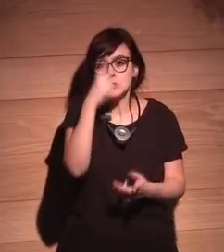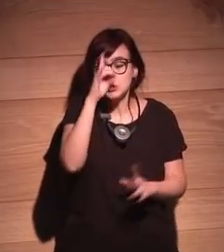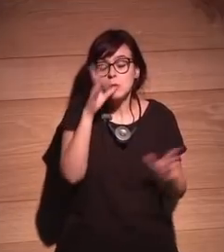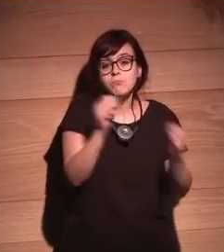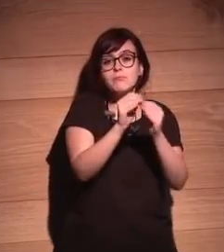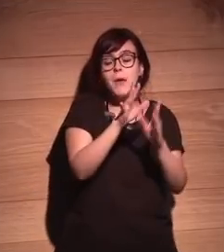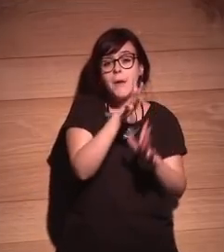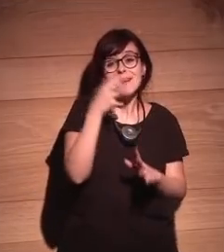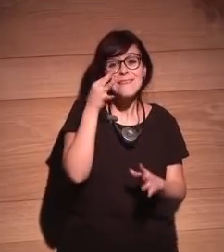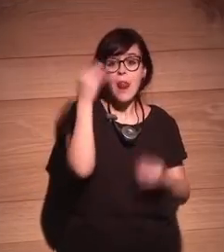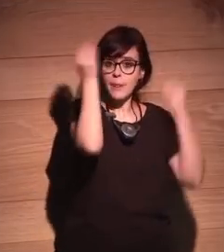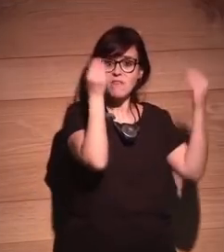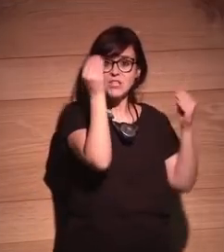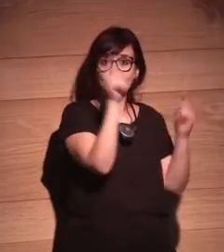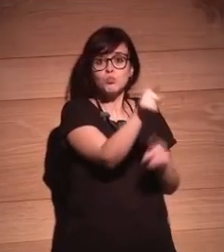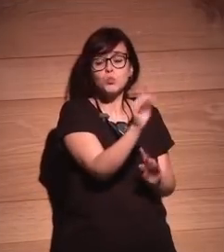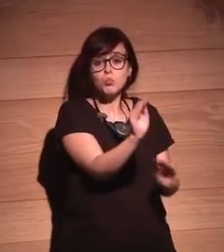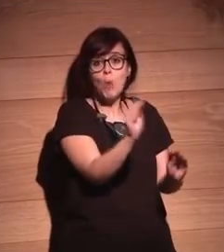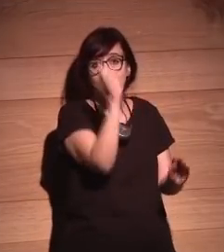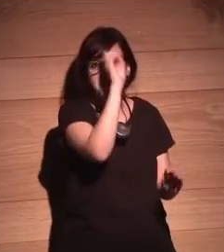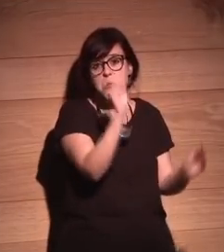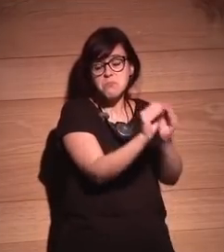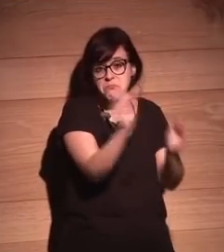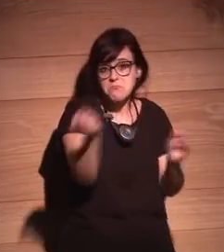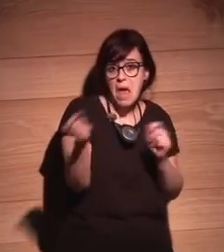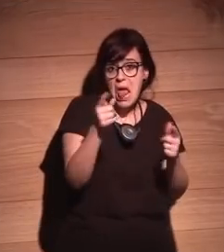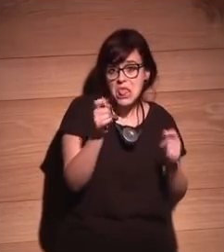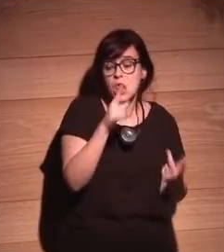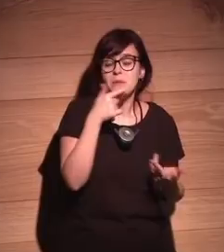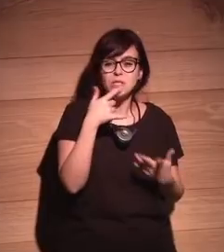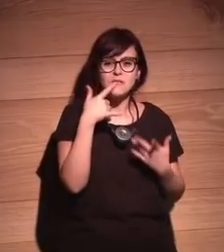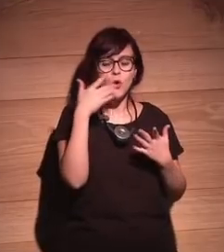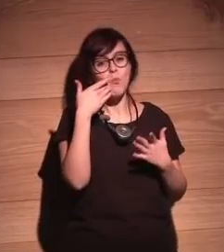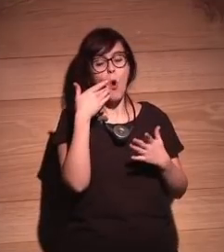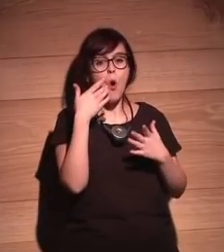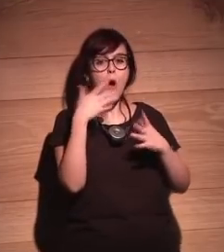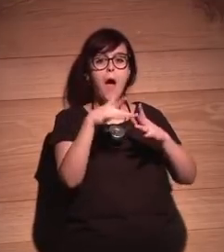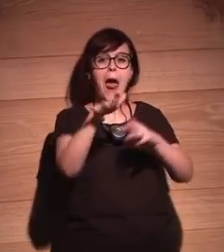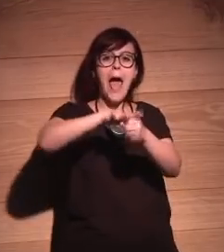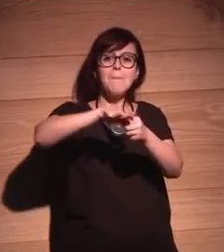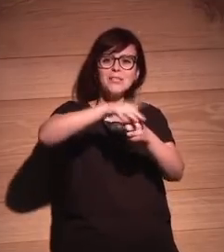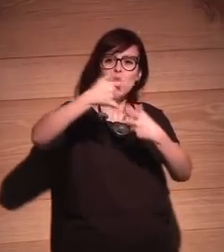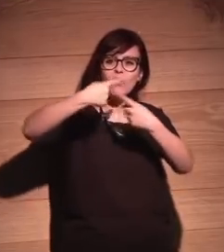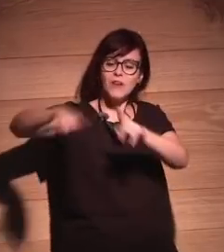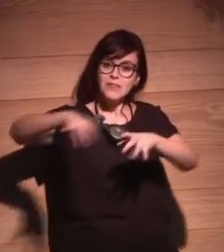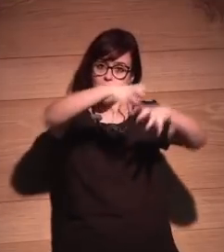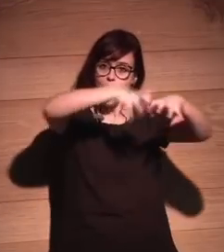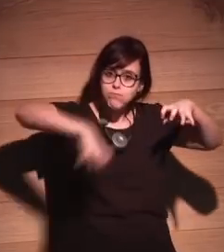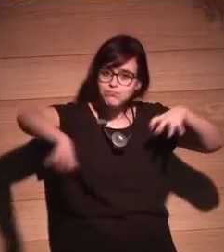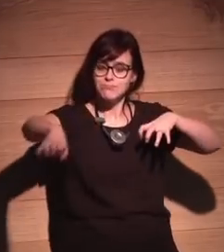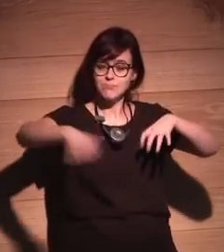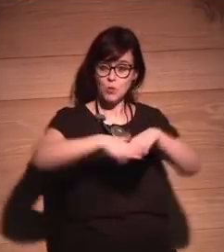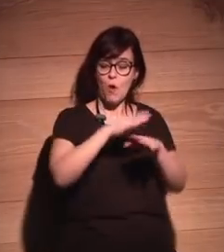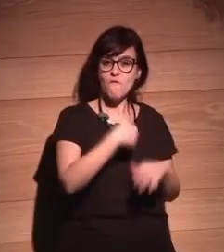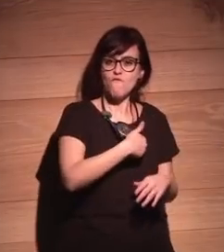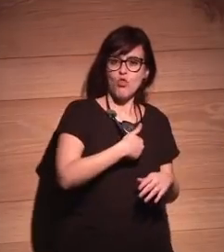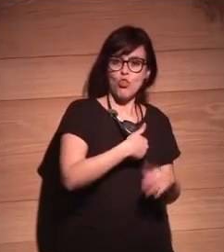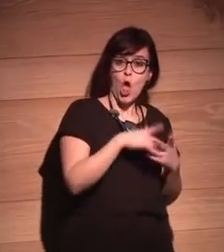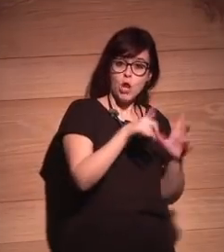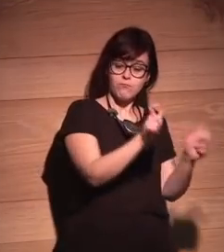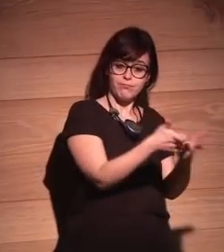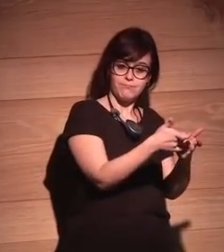es tanto pregunta, con la reflexión que tú hacías, yo coincido bastante. Pero es muy sorprendente, pues se ha desplazado. La función, alguna parte de